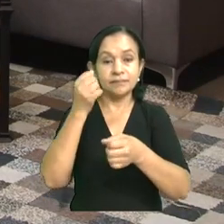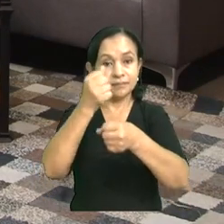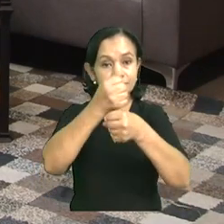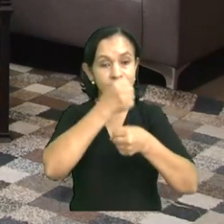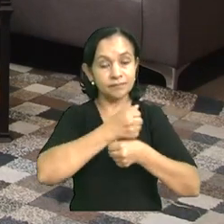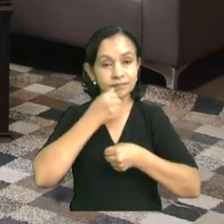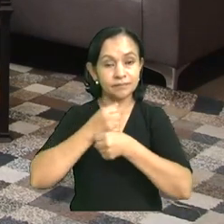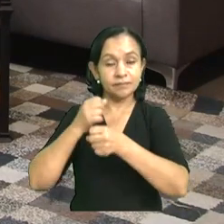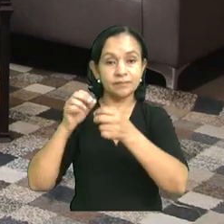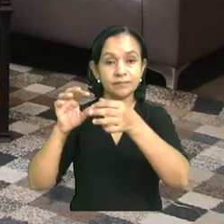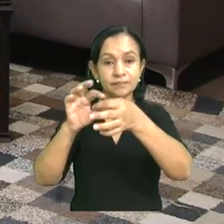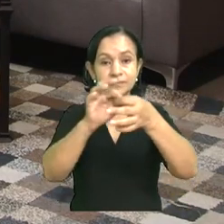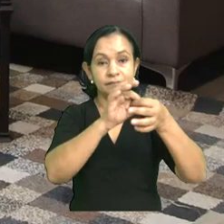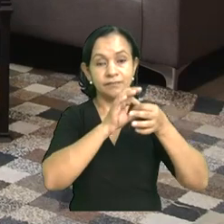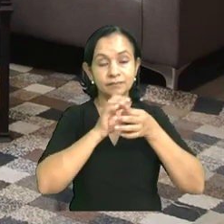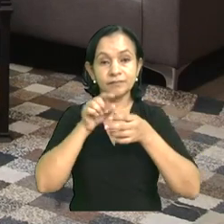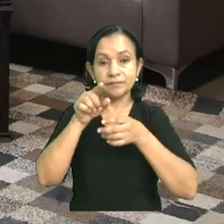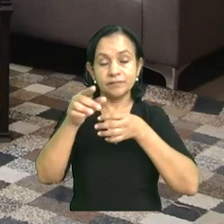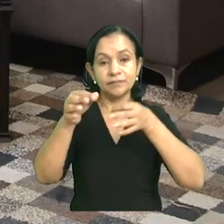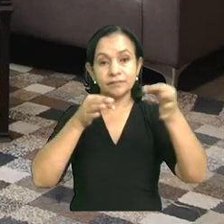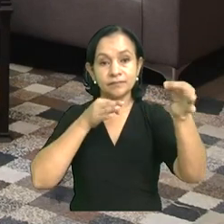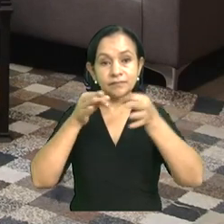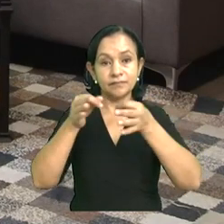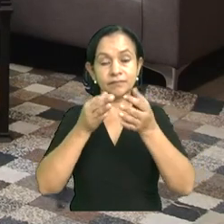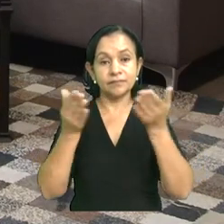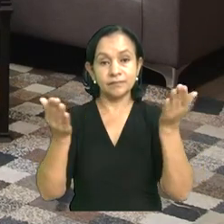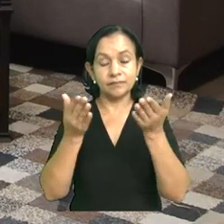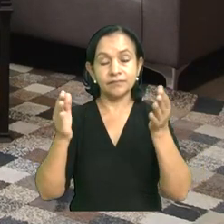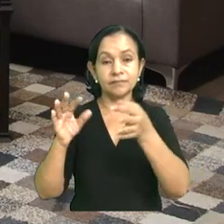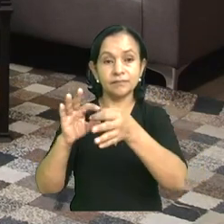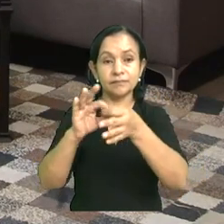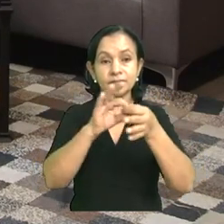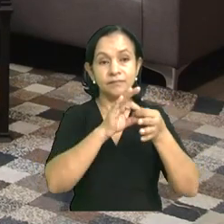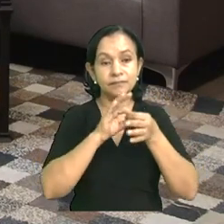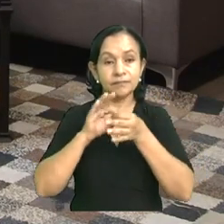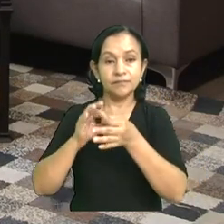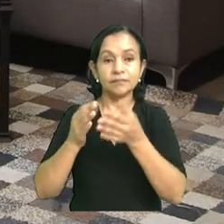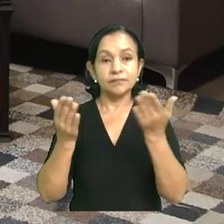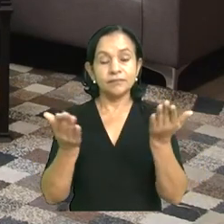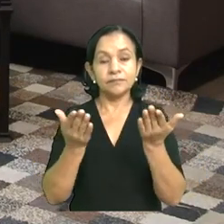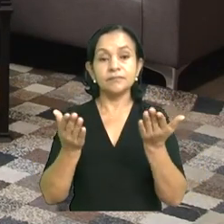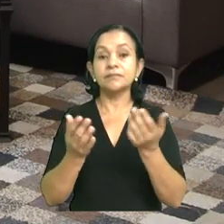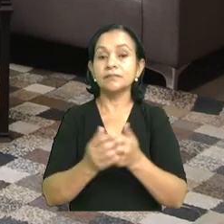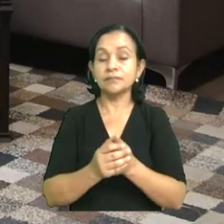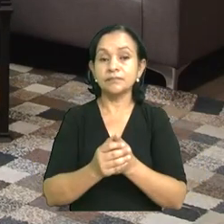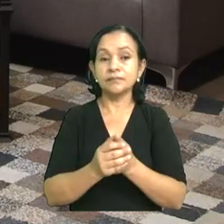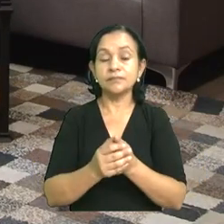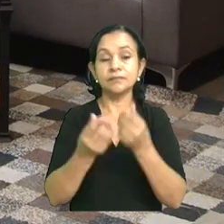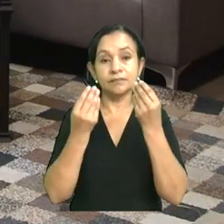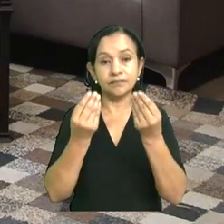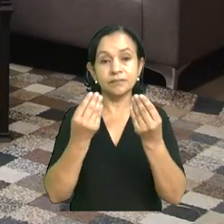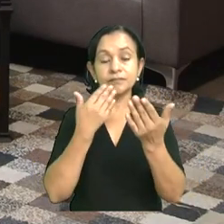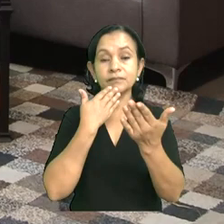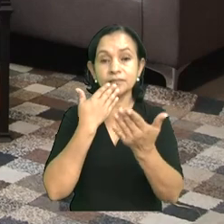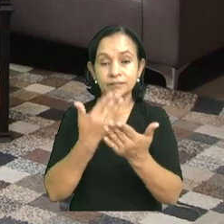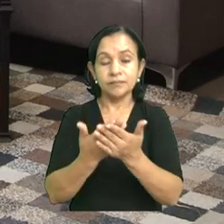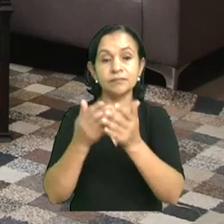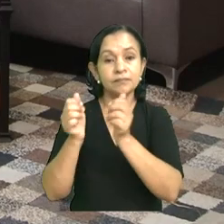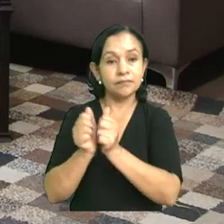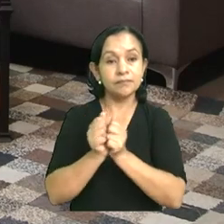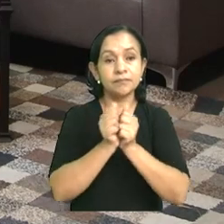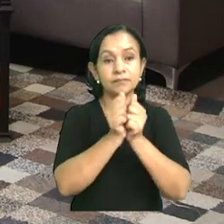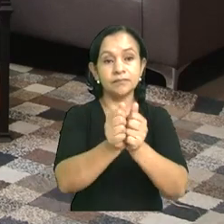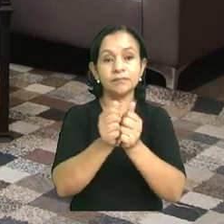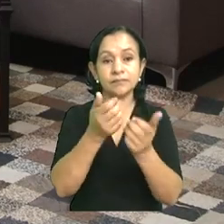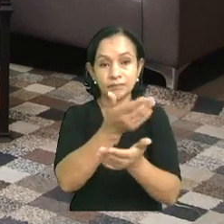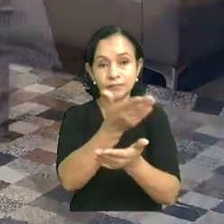en simultáneo, como usted lo mencionaba, es decir, van en paralelo. Van en paralelo. Sí. Claro que sí, compañera, muchísimas gracias por habernos acompañado.